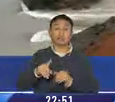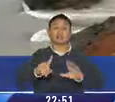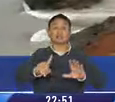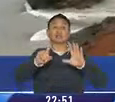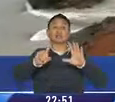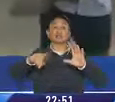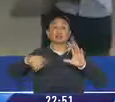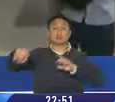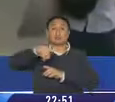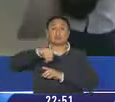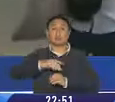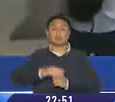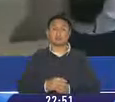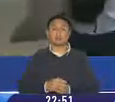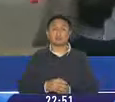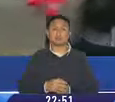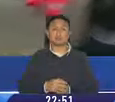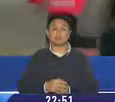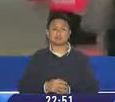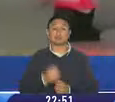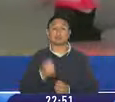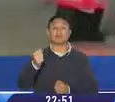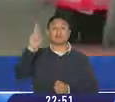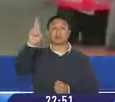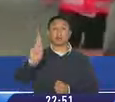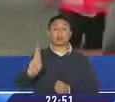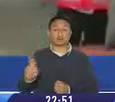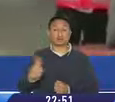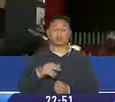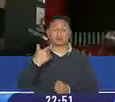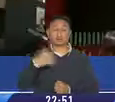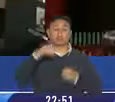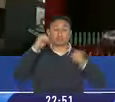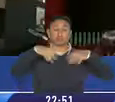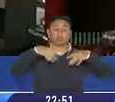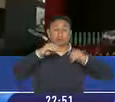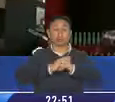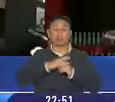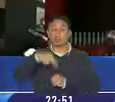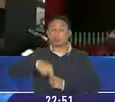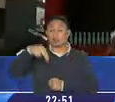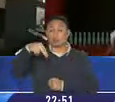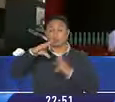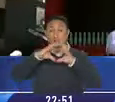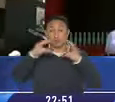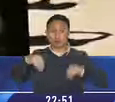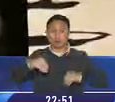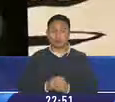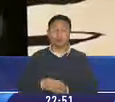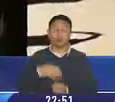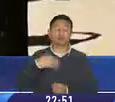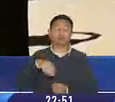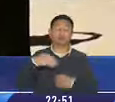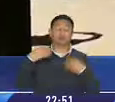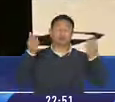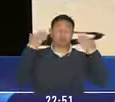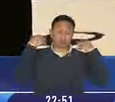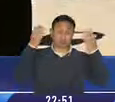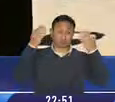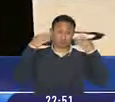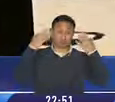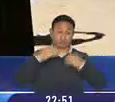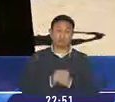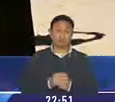asiático. Pero mientras el sur soporta fuertes tempestades, el norte de Japón experimenta intensas olas de calor. Aquí